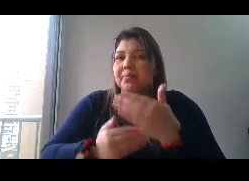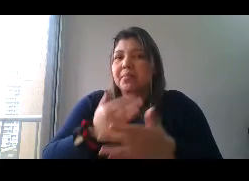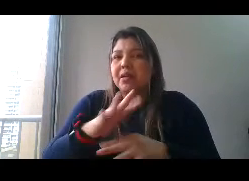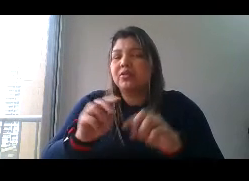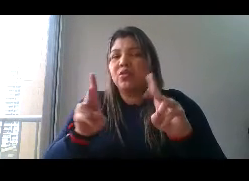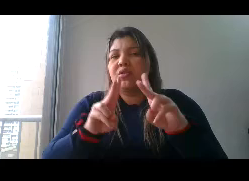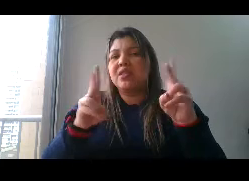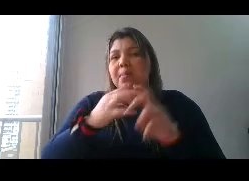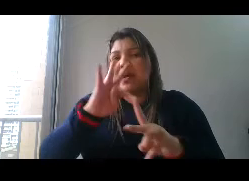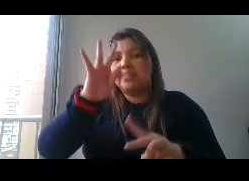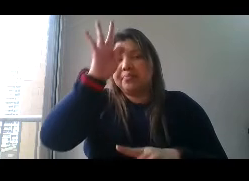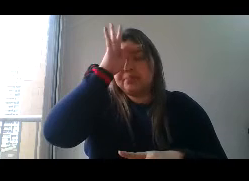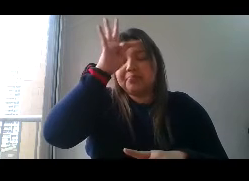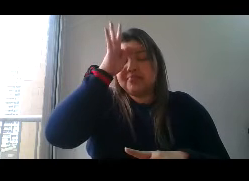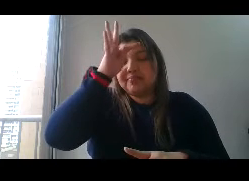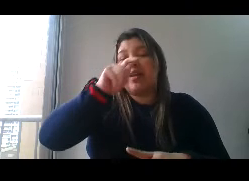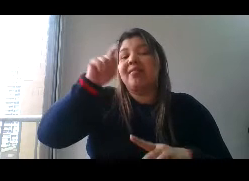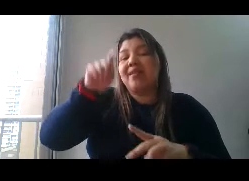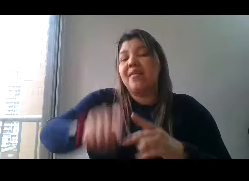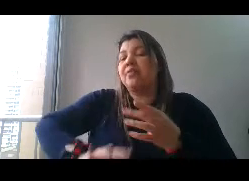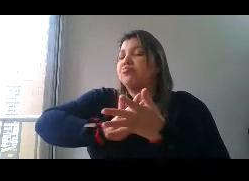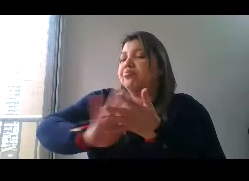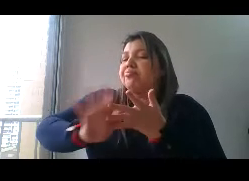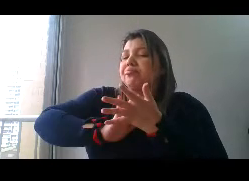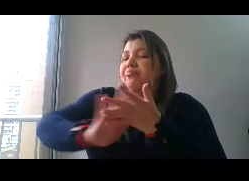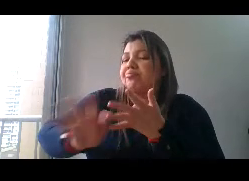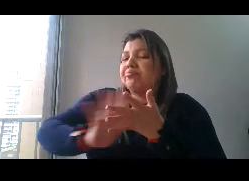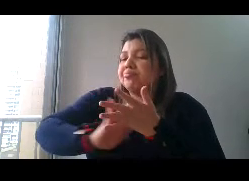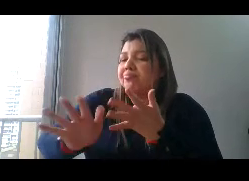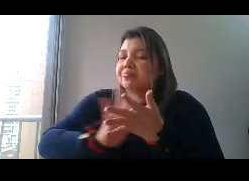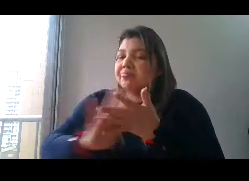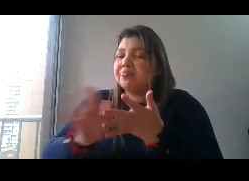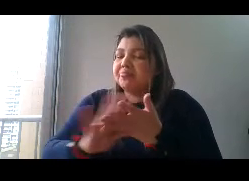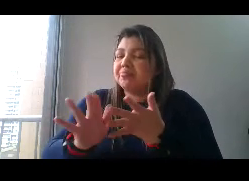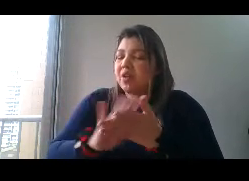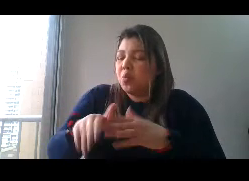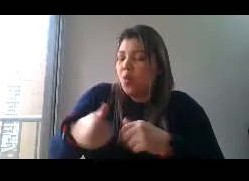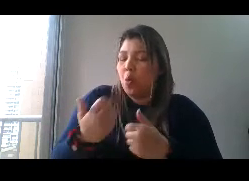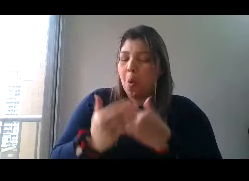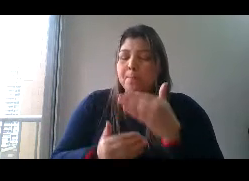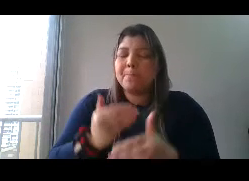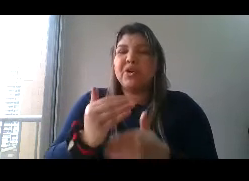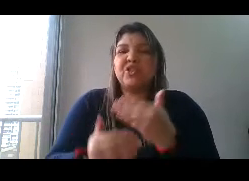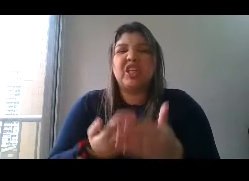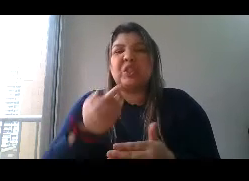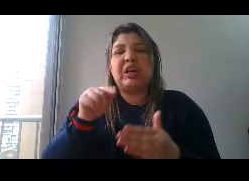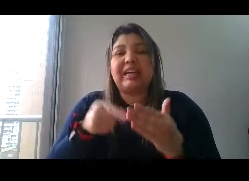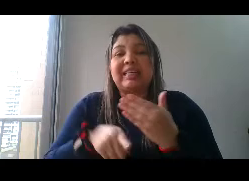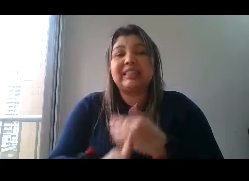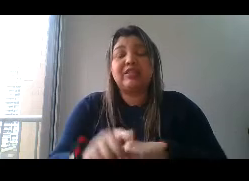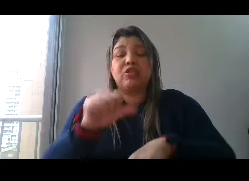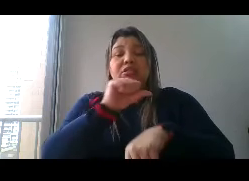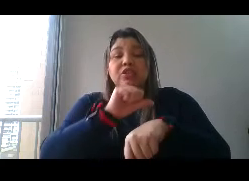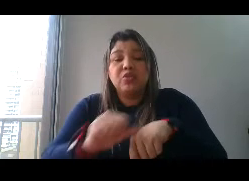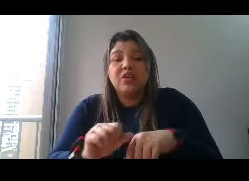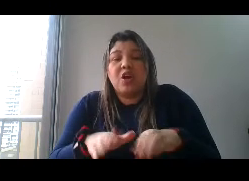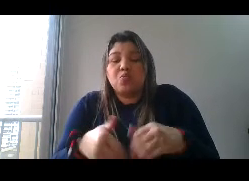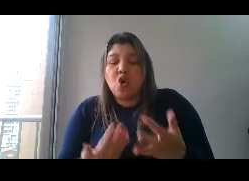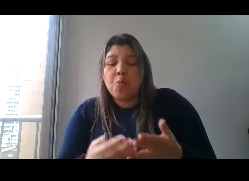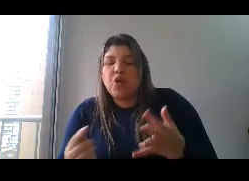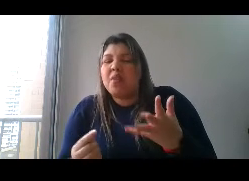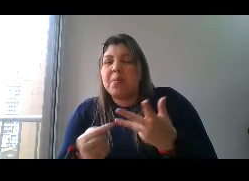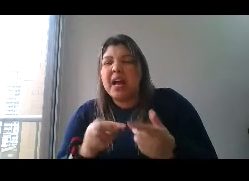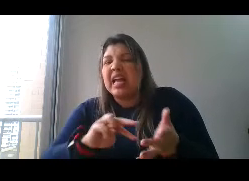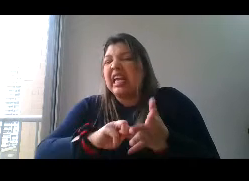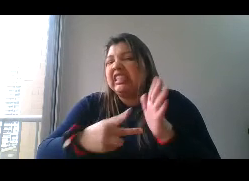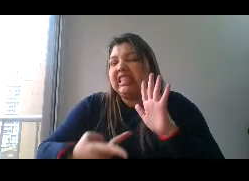debe informarla adecuadamente cuál es ese procedimiento, en qué consiste, cuáles son esos riesgos. Debe informarle al familiar en qué consiste